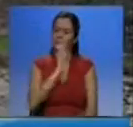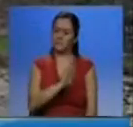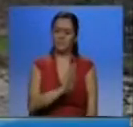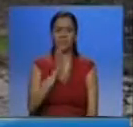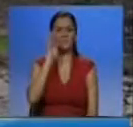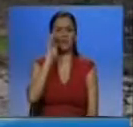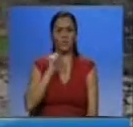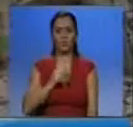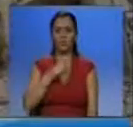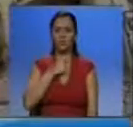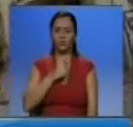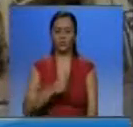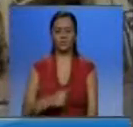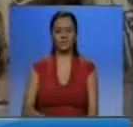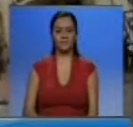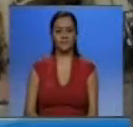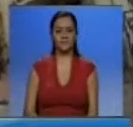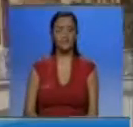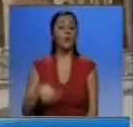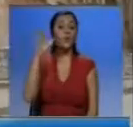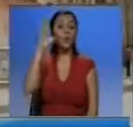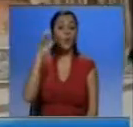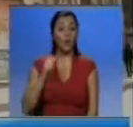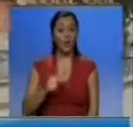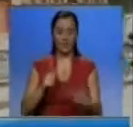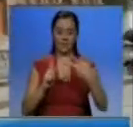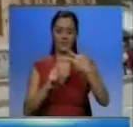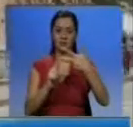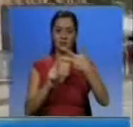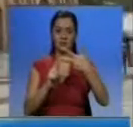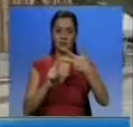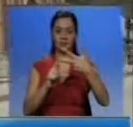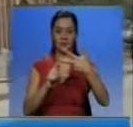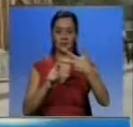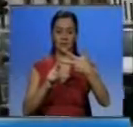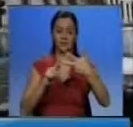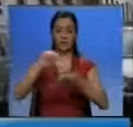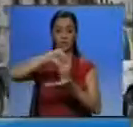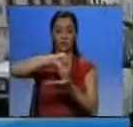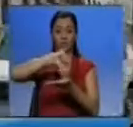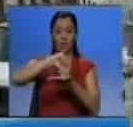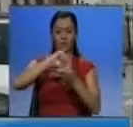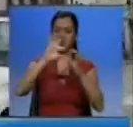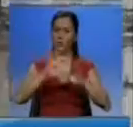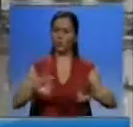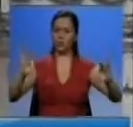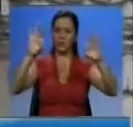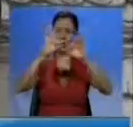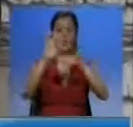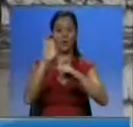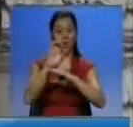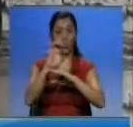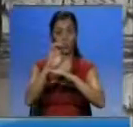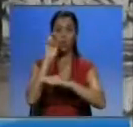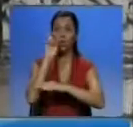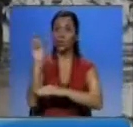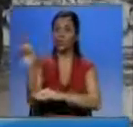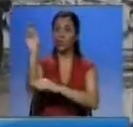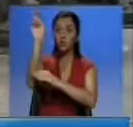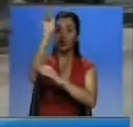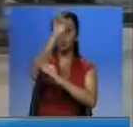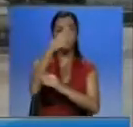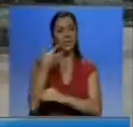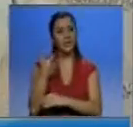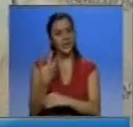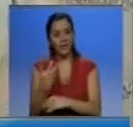Cuatro Ríos. Cuenca es la tercera ciudad más importante del Ecuador. Es ideal para los turistas que quieren descubrir el encanto natural